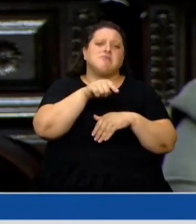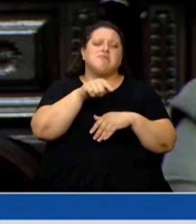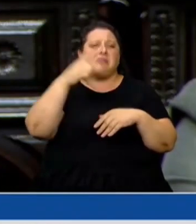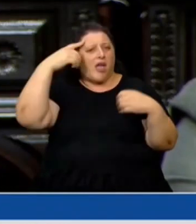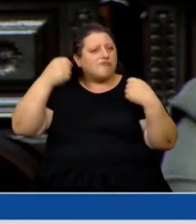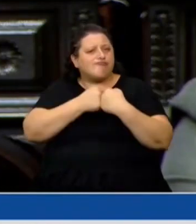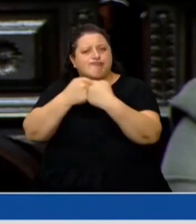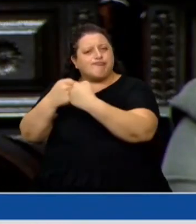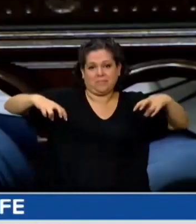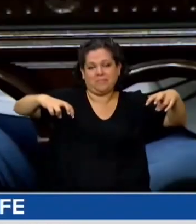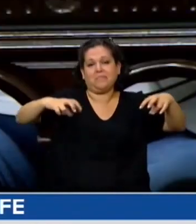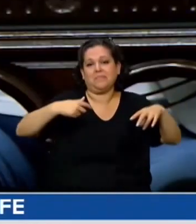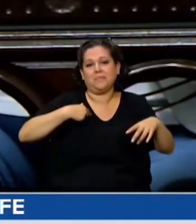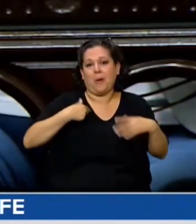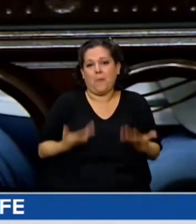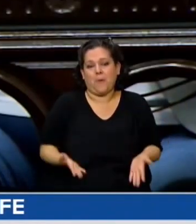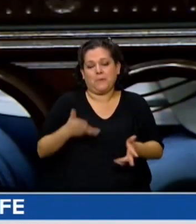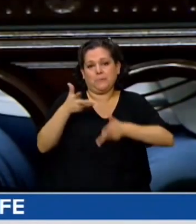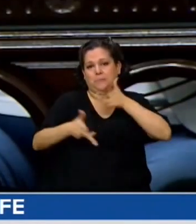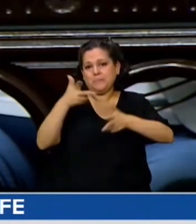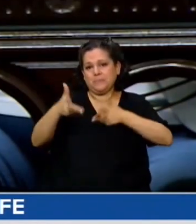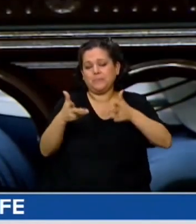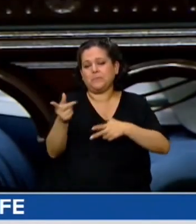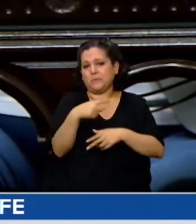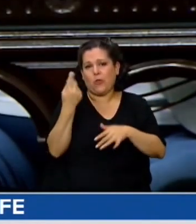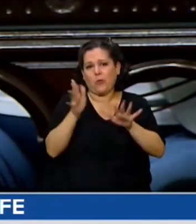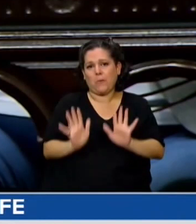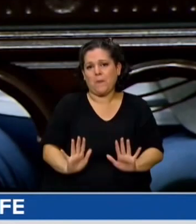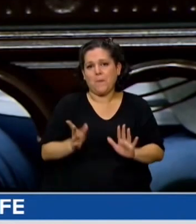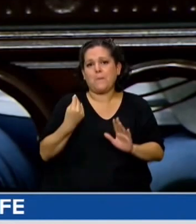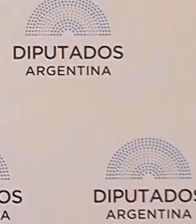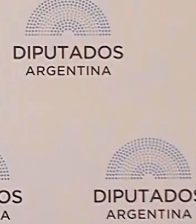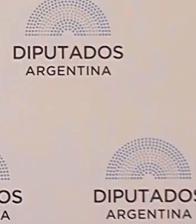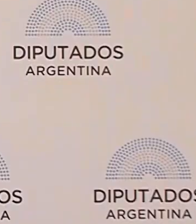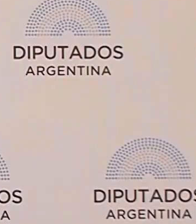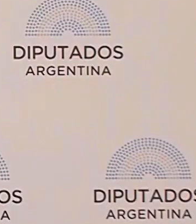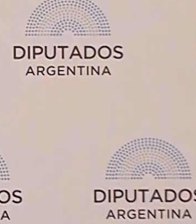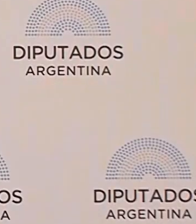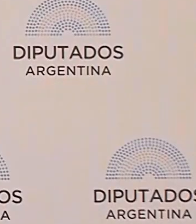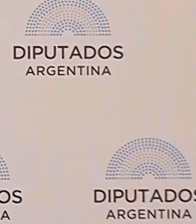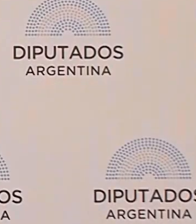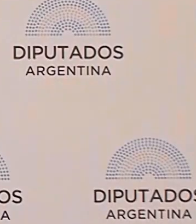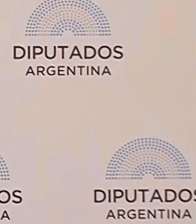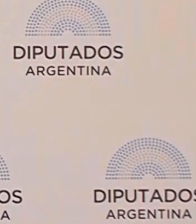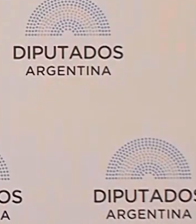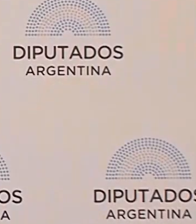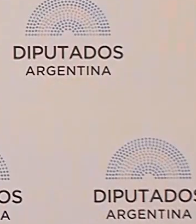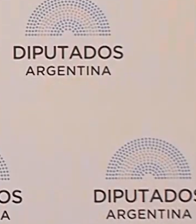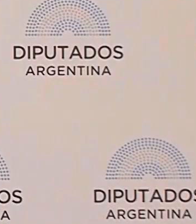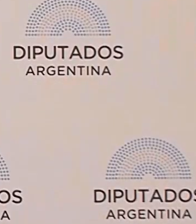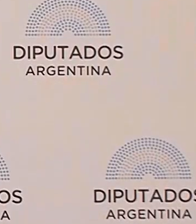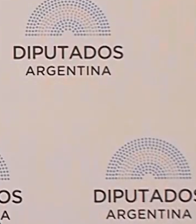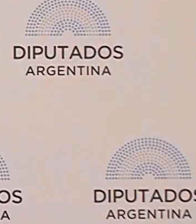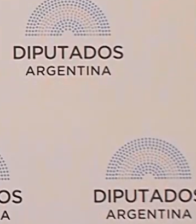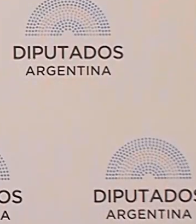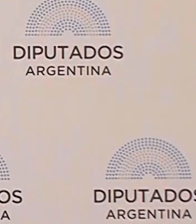presentar un proyecto un proyecto común Ojalá el senado acompañe con la misma celeridad que en